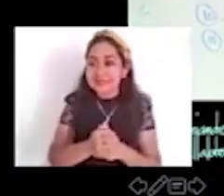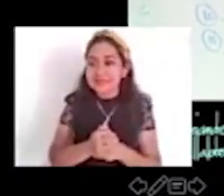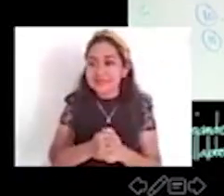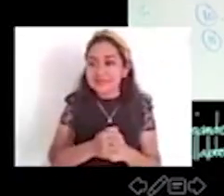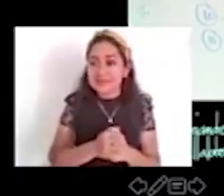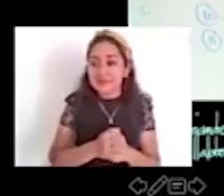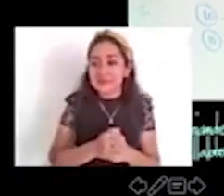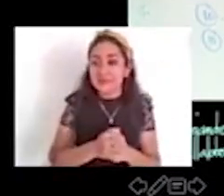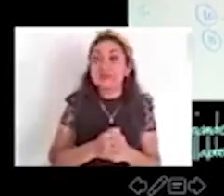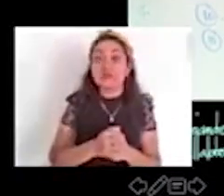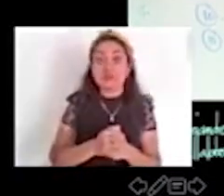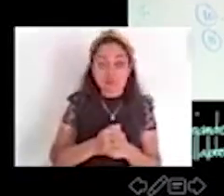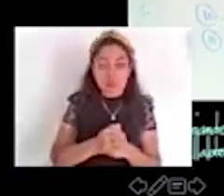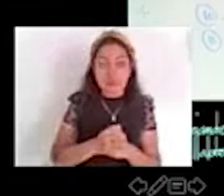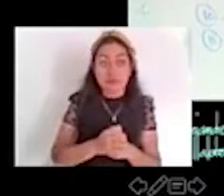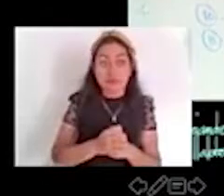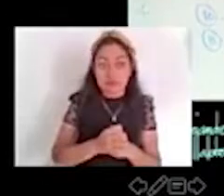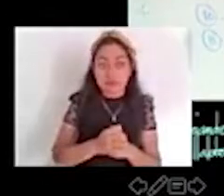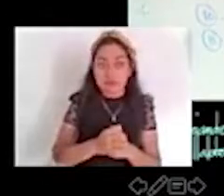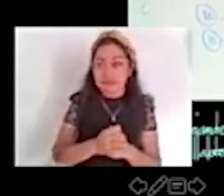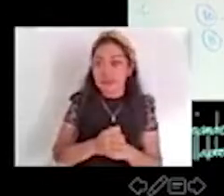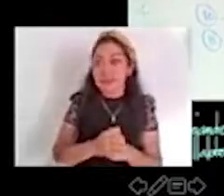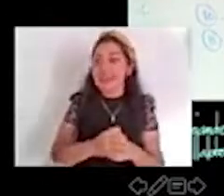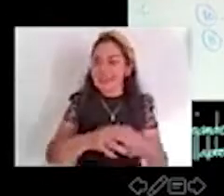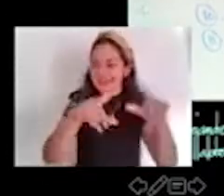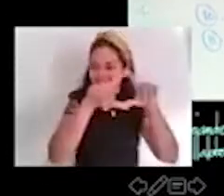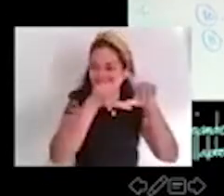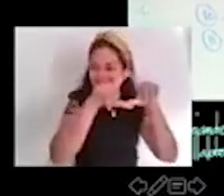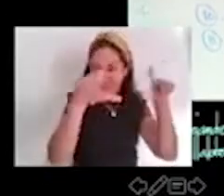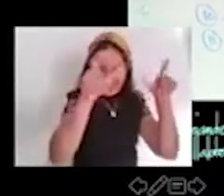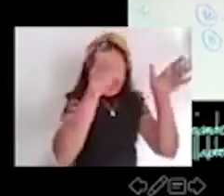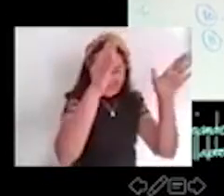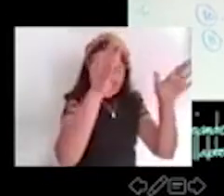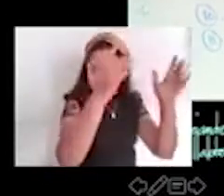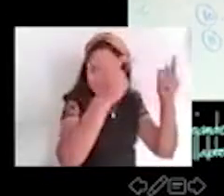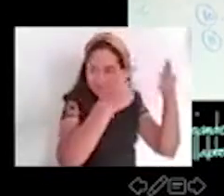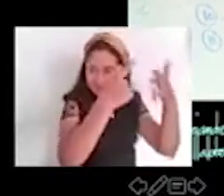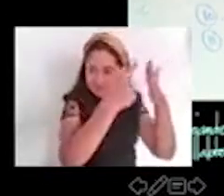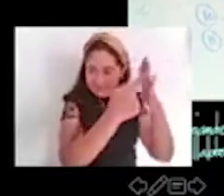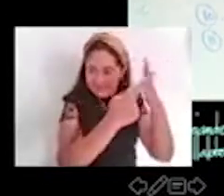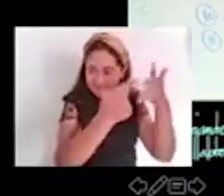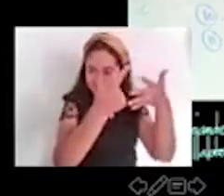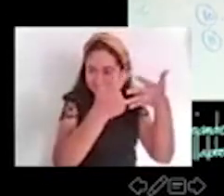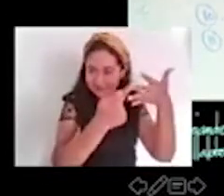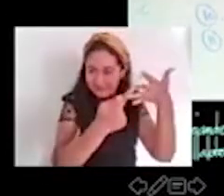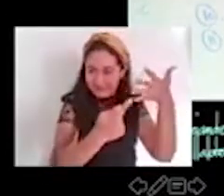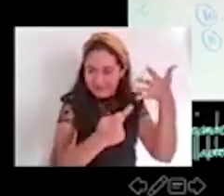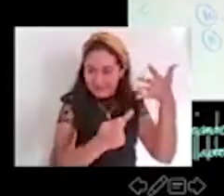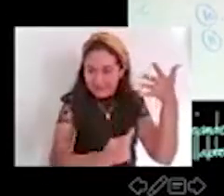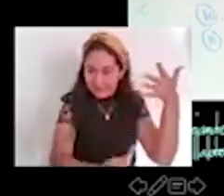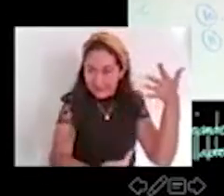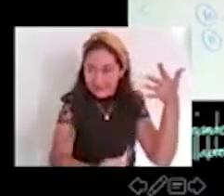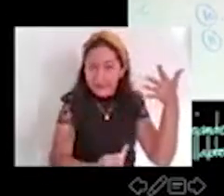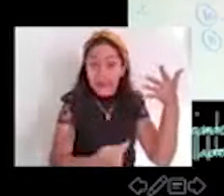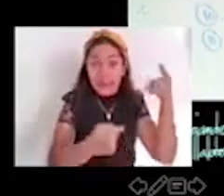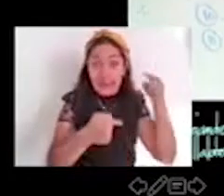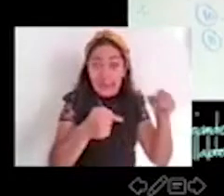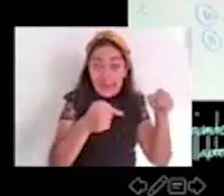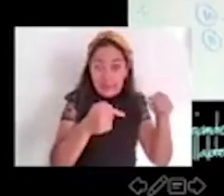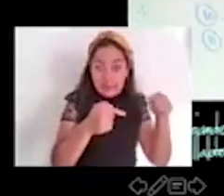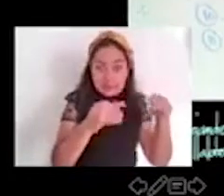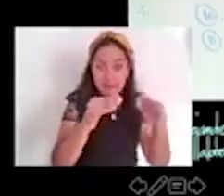digamos, hay una suerte de Pax Tecpaneca antes del ascenso al trono de Maxtla, que acá le puse un